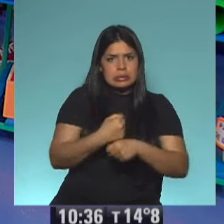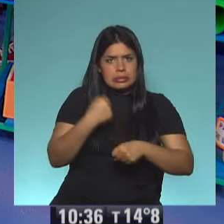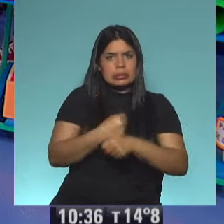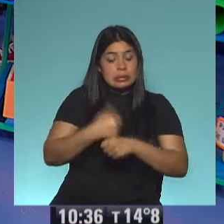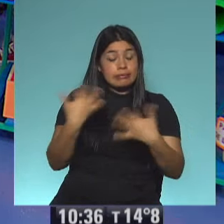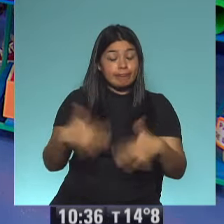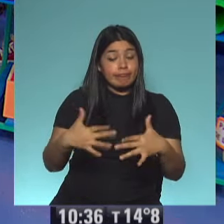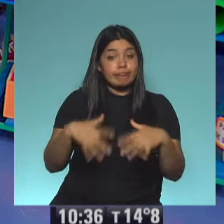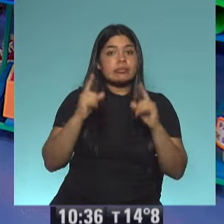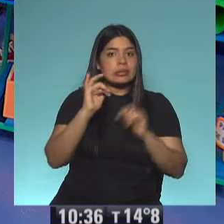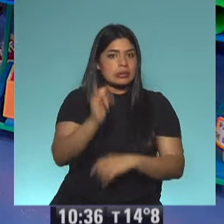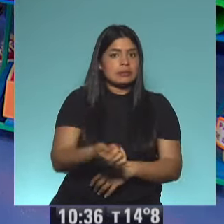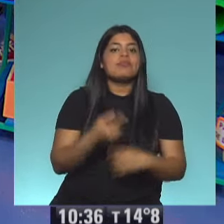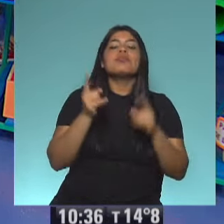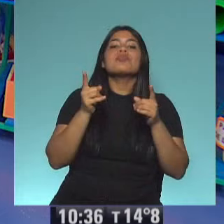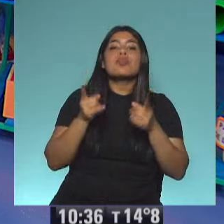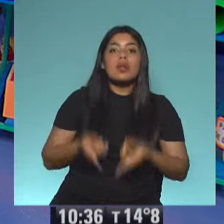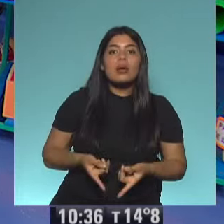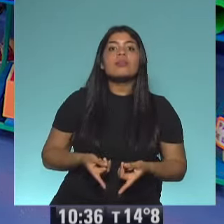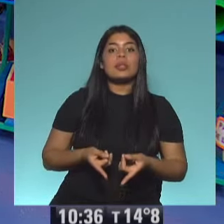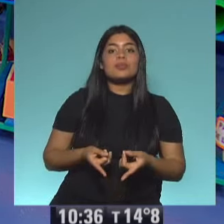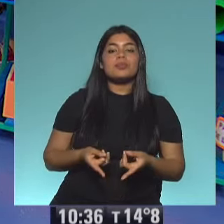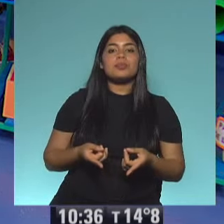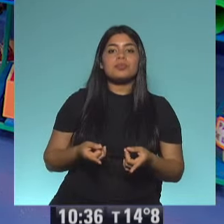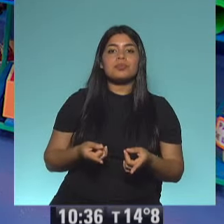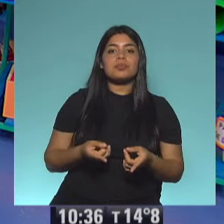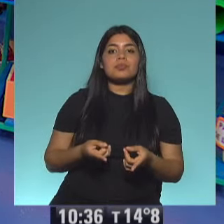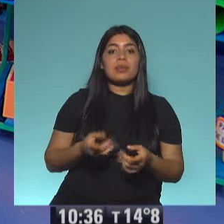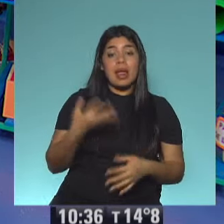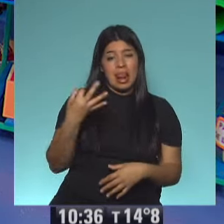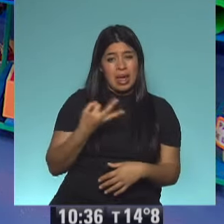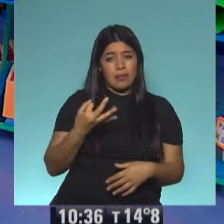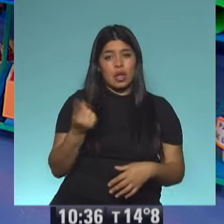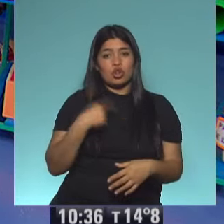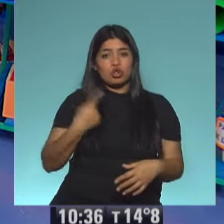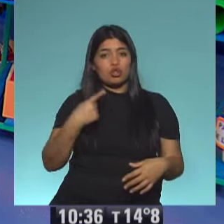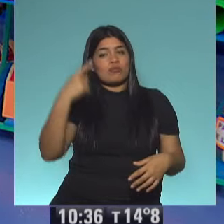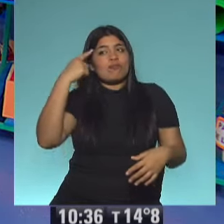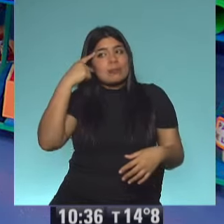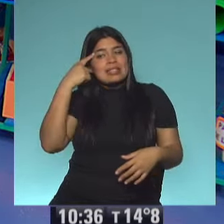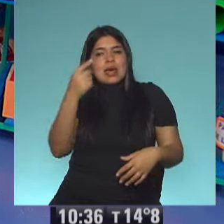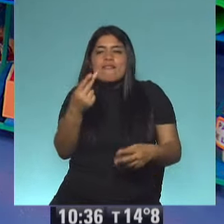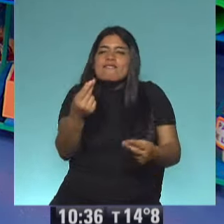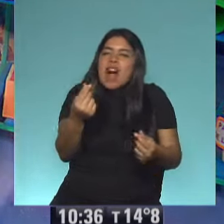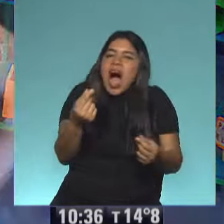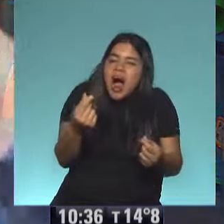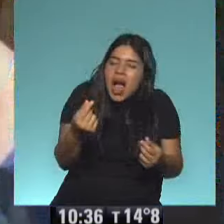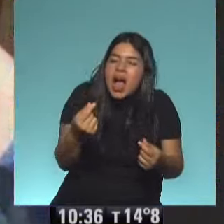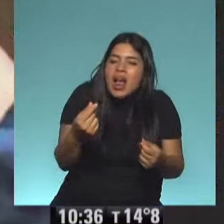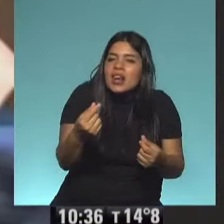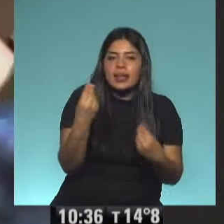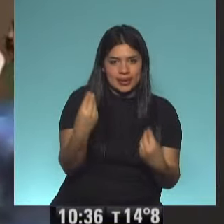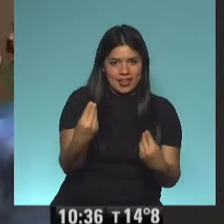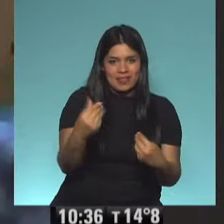Y bueno, y esta es formada en realidad en lo que nos resulta y consideramos sumamente valioso es que Emi